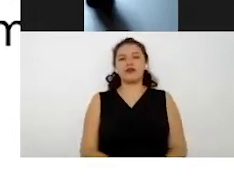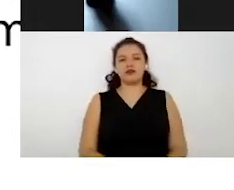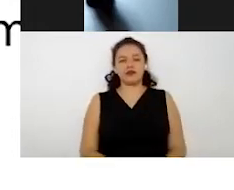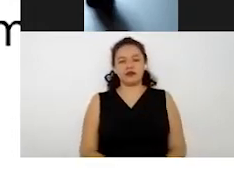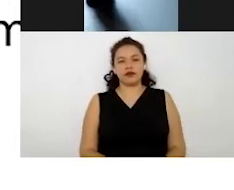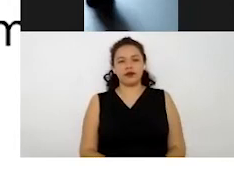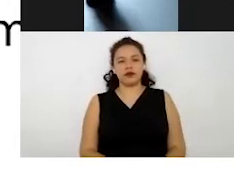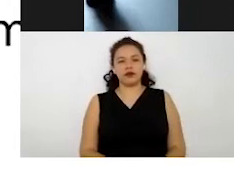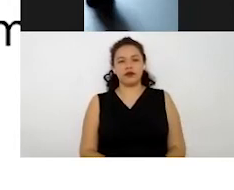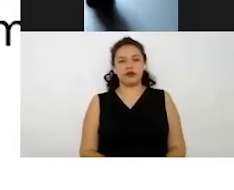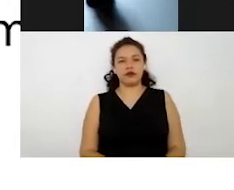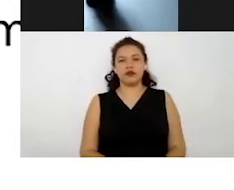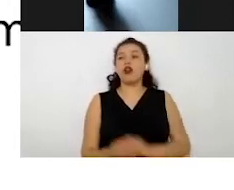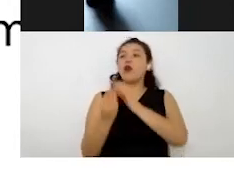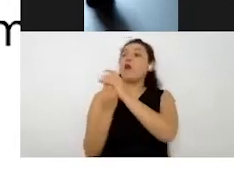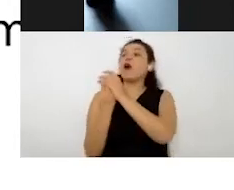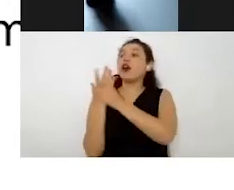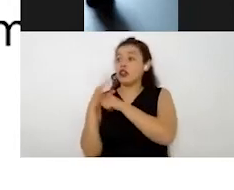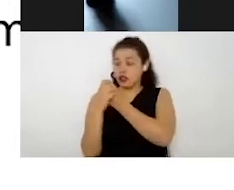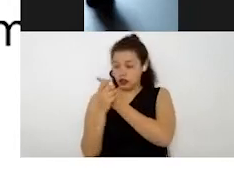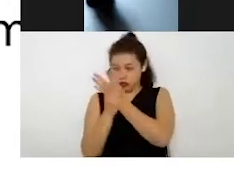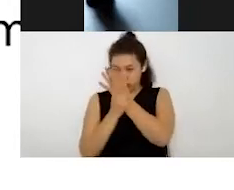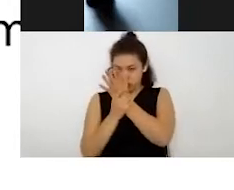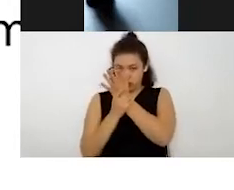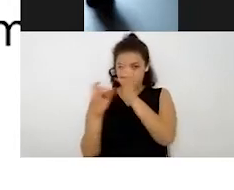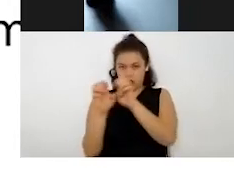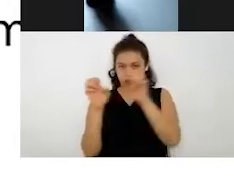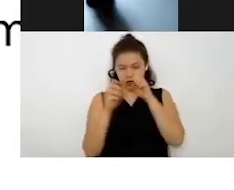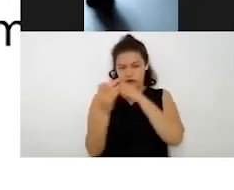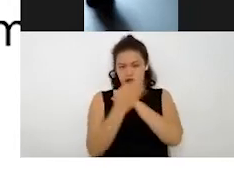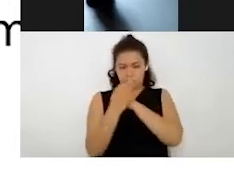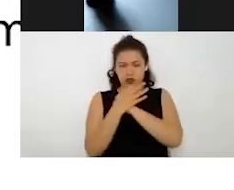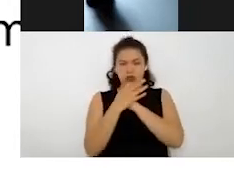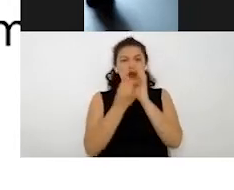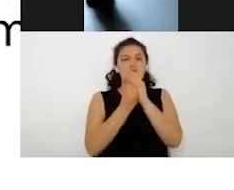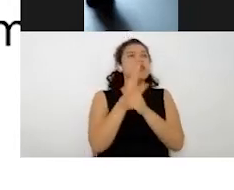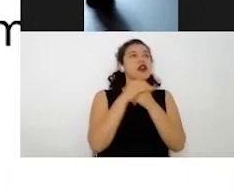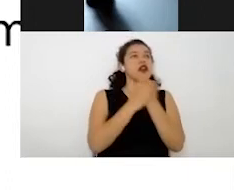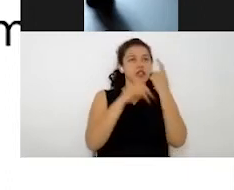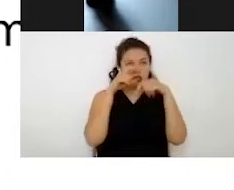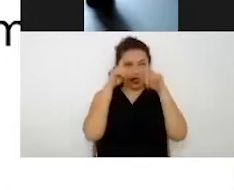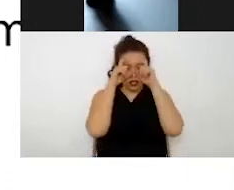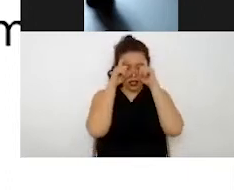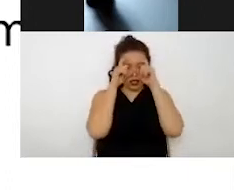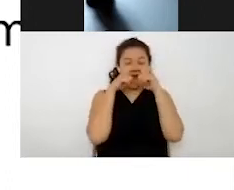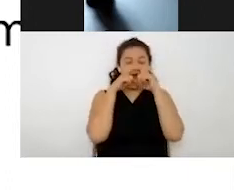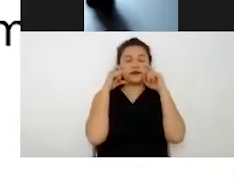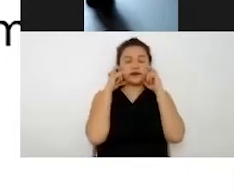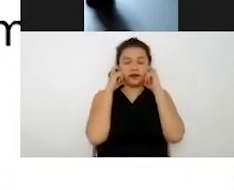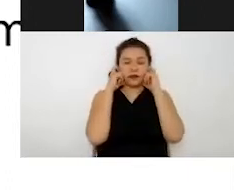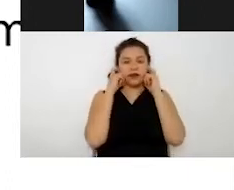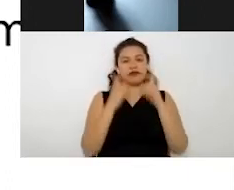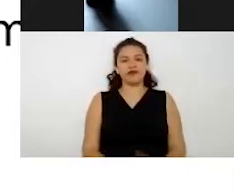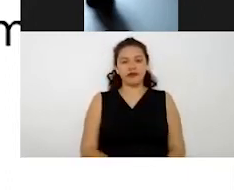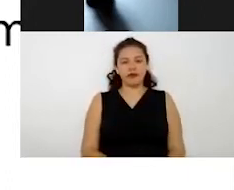Guantes. Perdón. Equipo de protección. Guantes, lentes, mascarilla. Eso